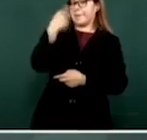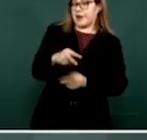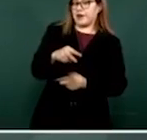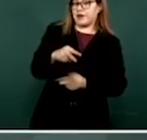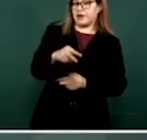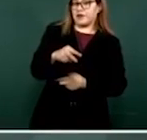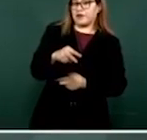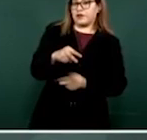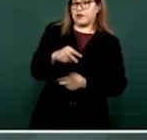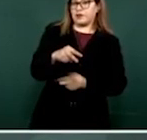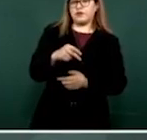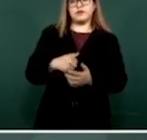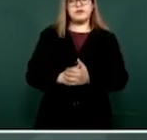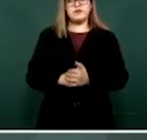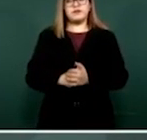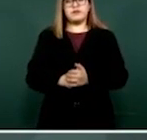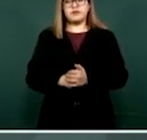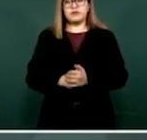pasar a ser